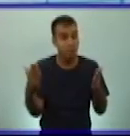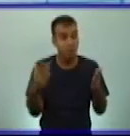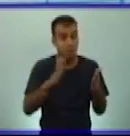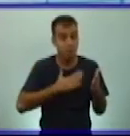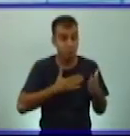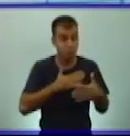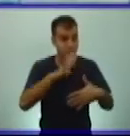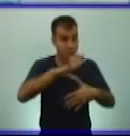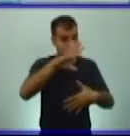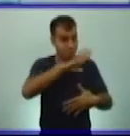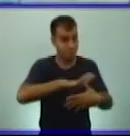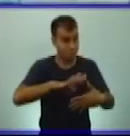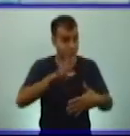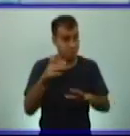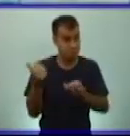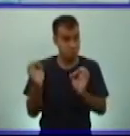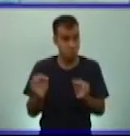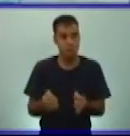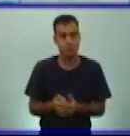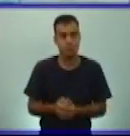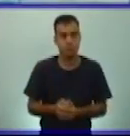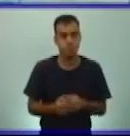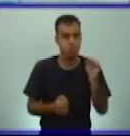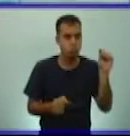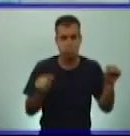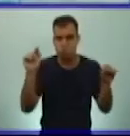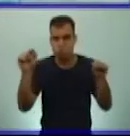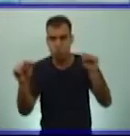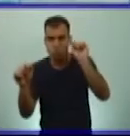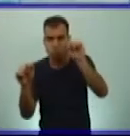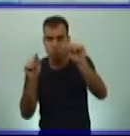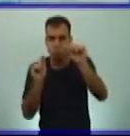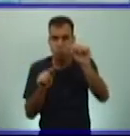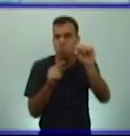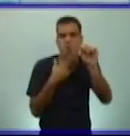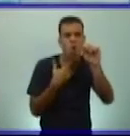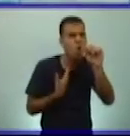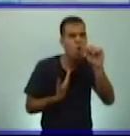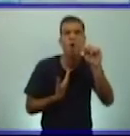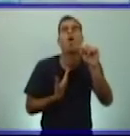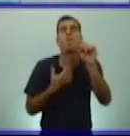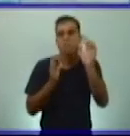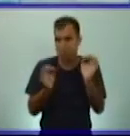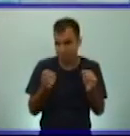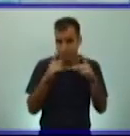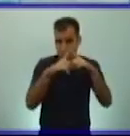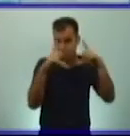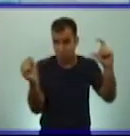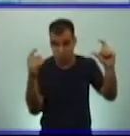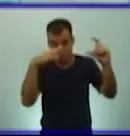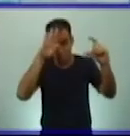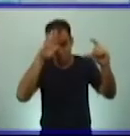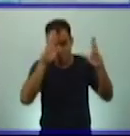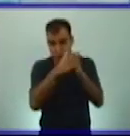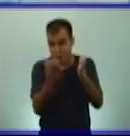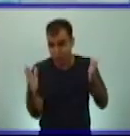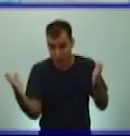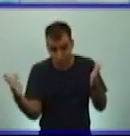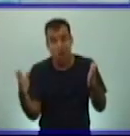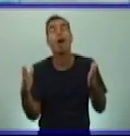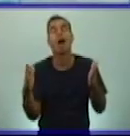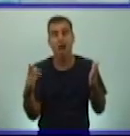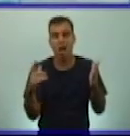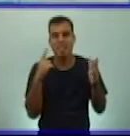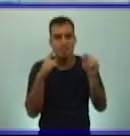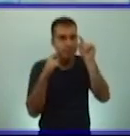mapas con estas características. En el caso de los puntos extremos del archipiélago, igual, un mapa de Cuba, es una